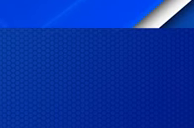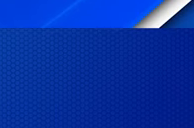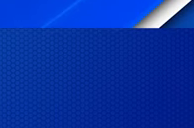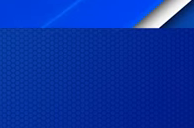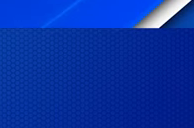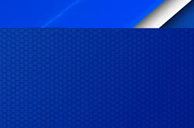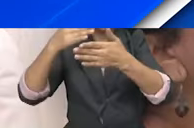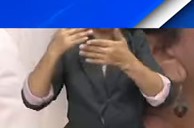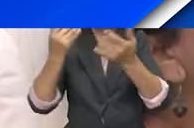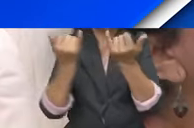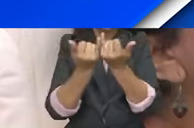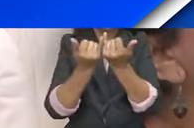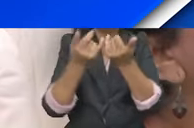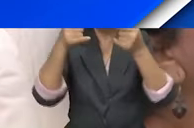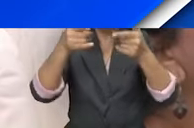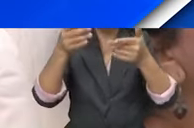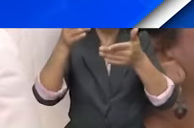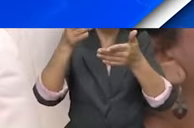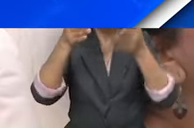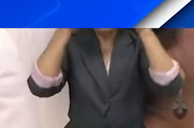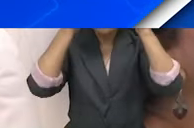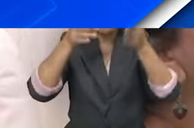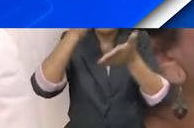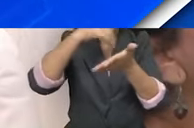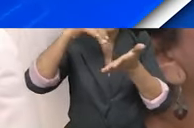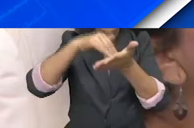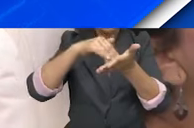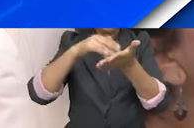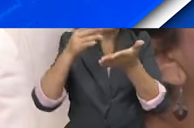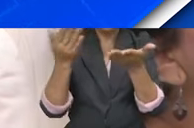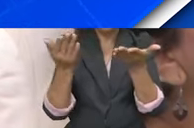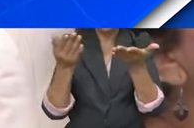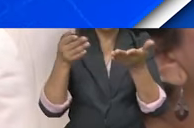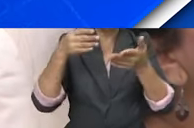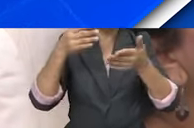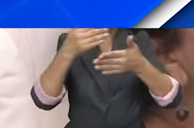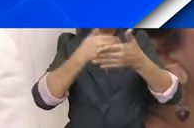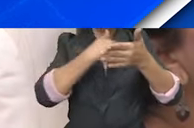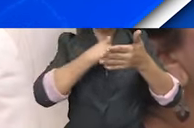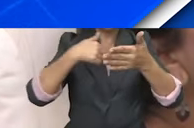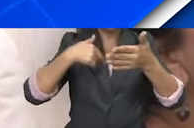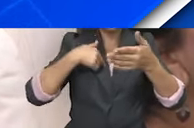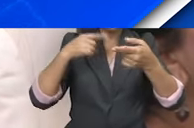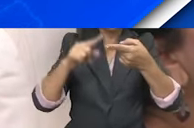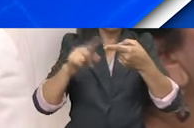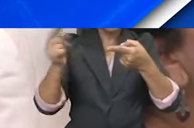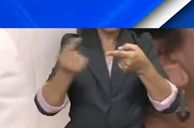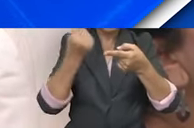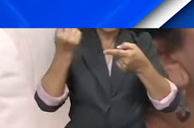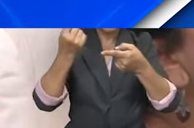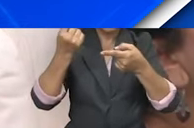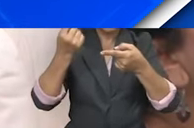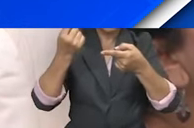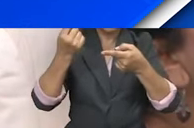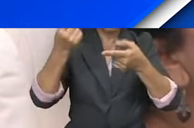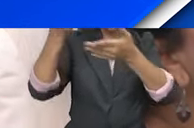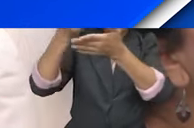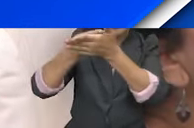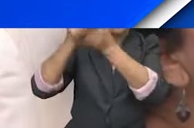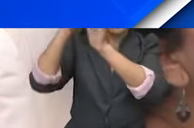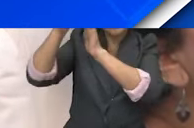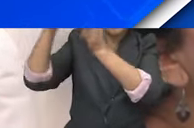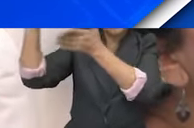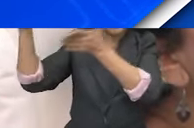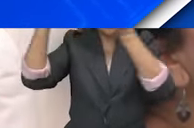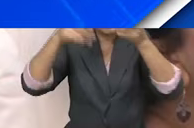1 o 2 días. Se van a concentrar ya no solamente los trámites de exportación